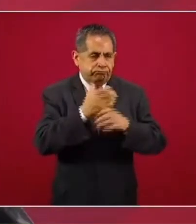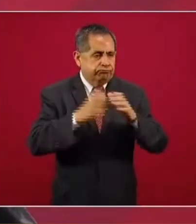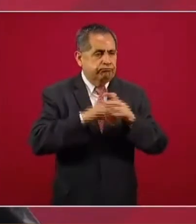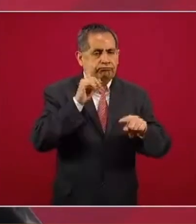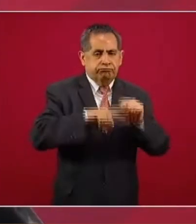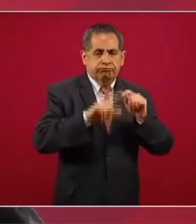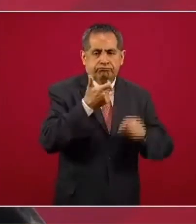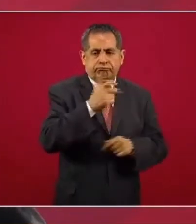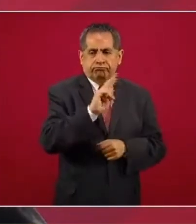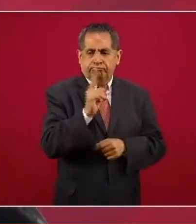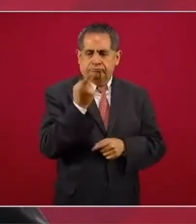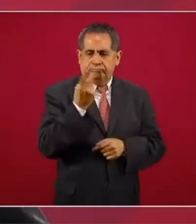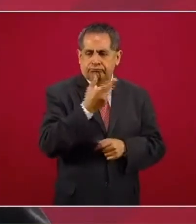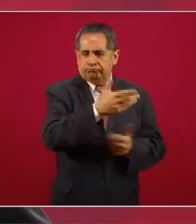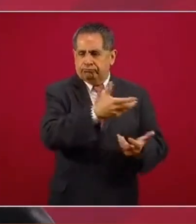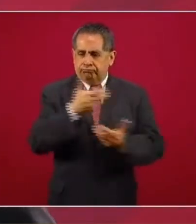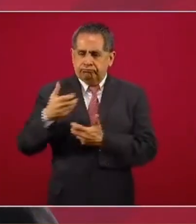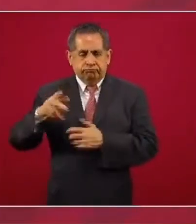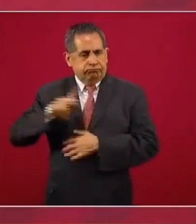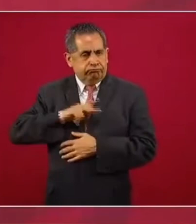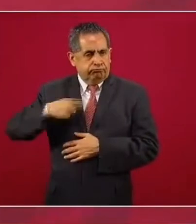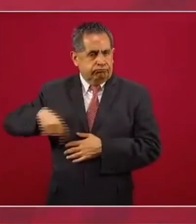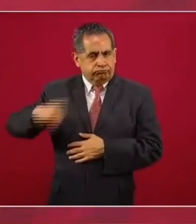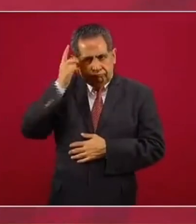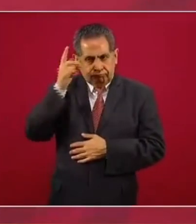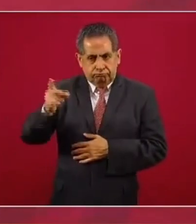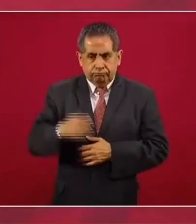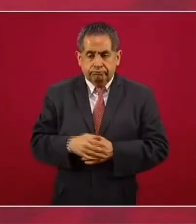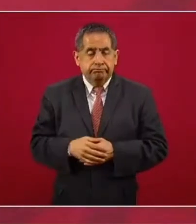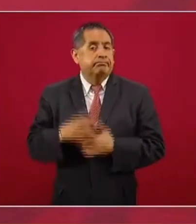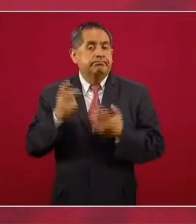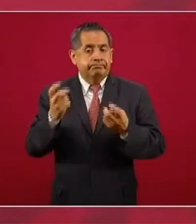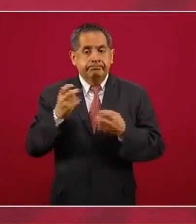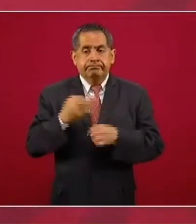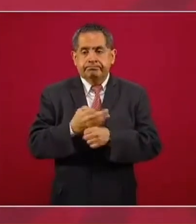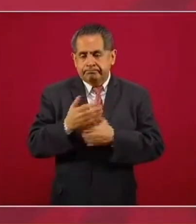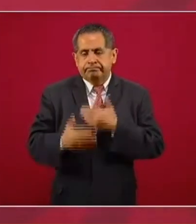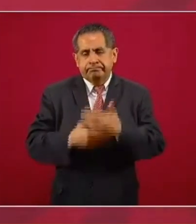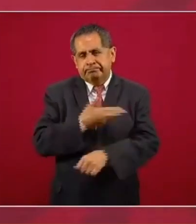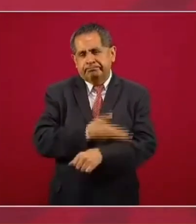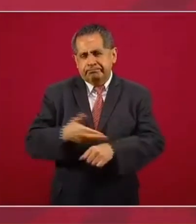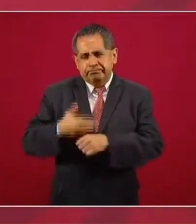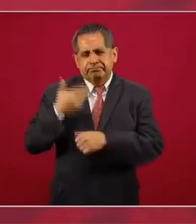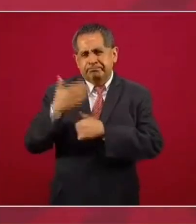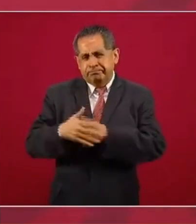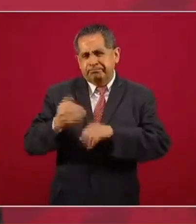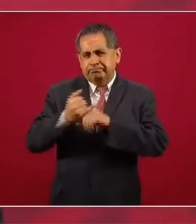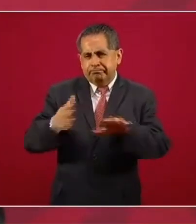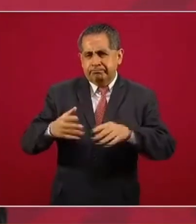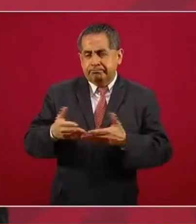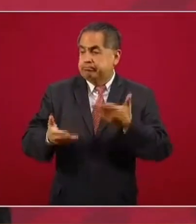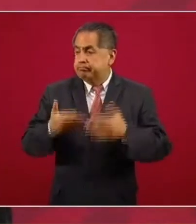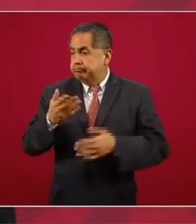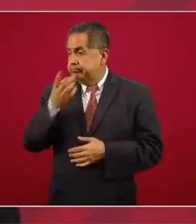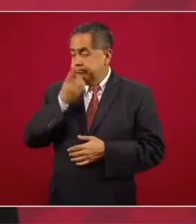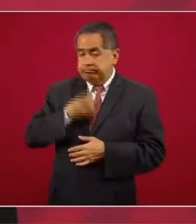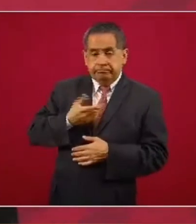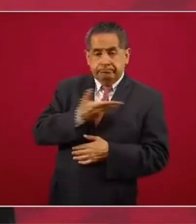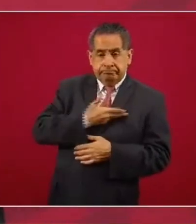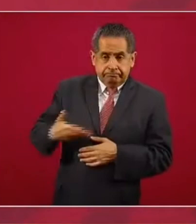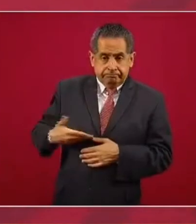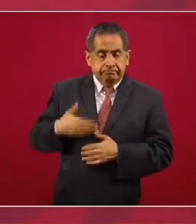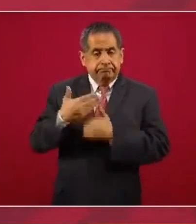Departamento de Justicia también. Entonces, eso es en donde vamos ahora y estaremos informando, pues de acuerdo a las instrucciones que ya nos dio el señor